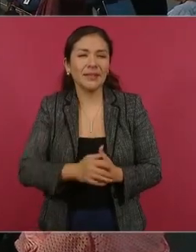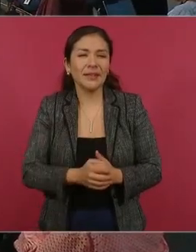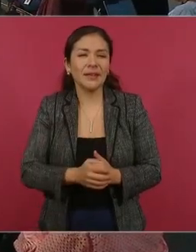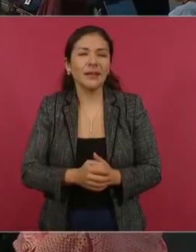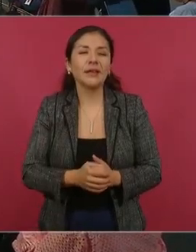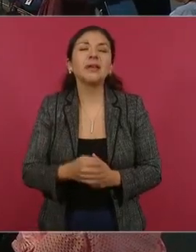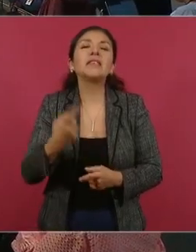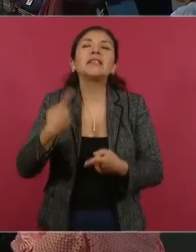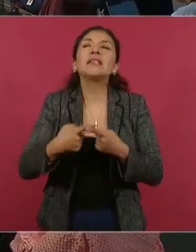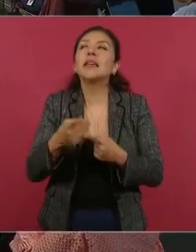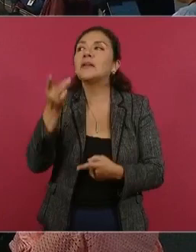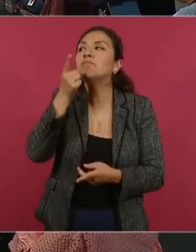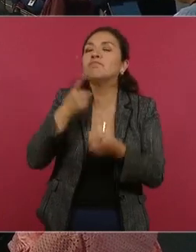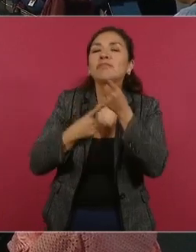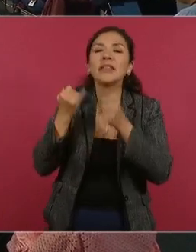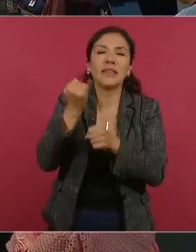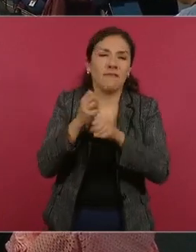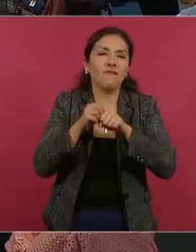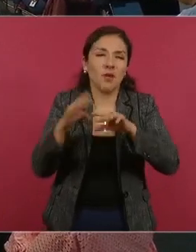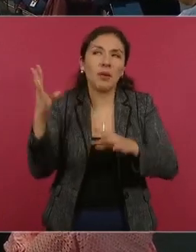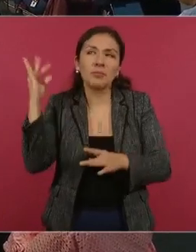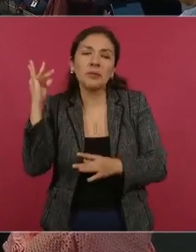tengo información